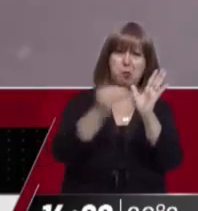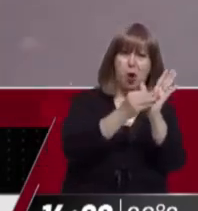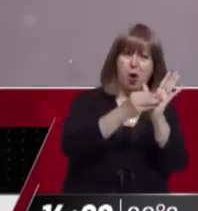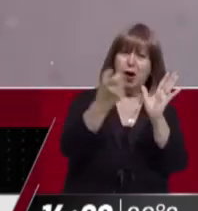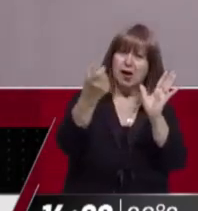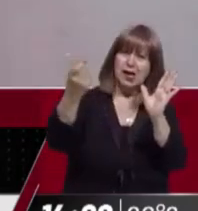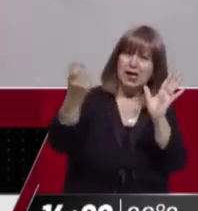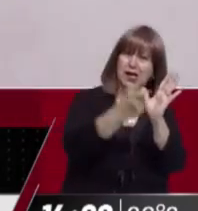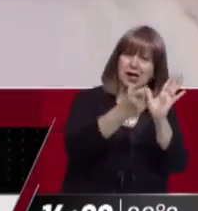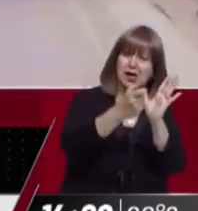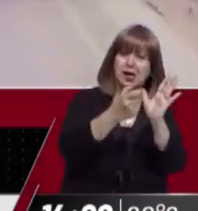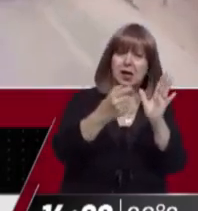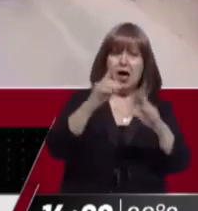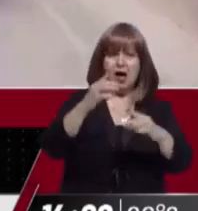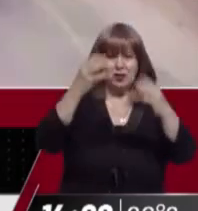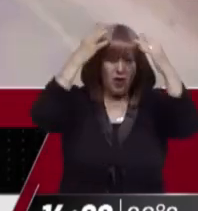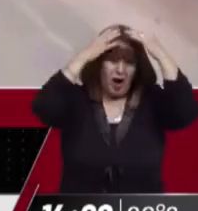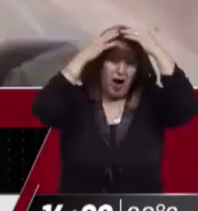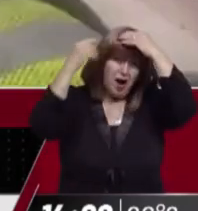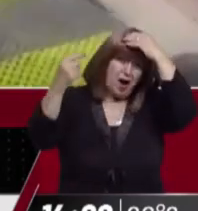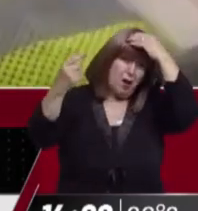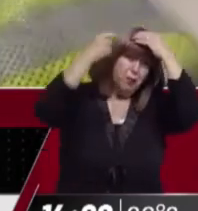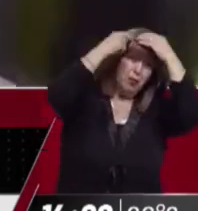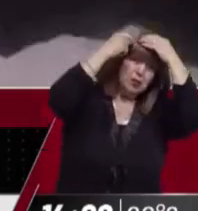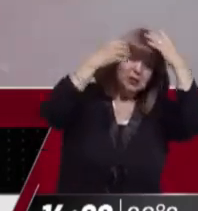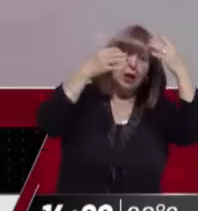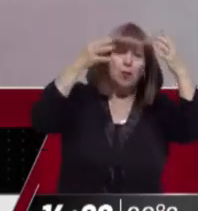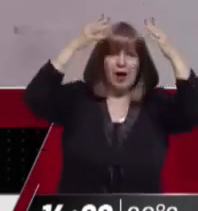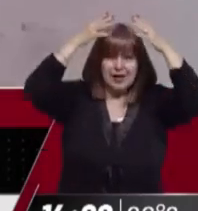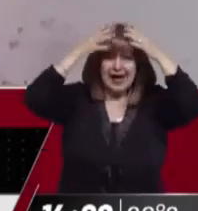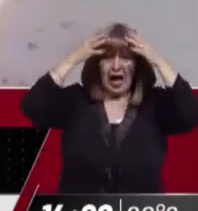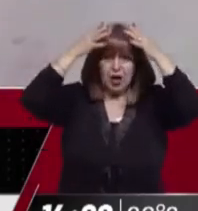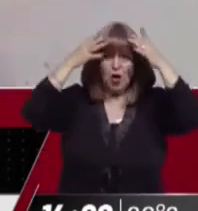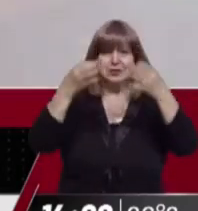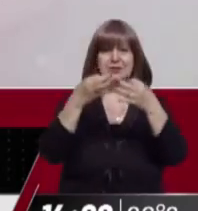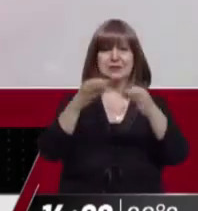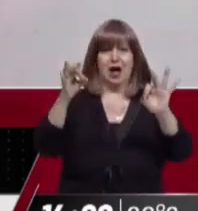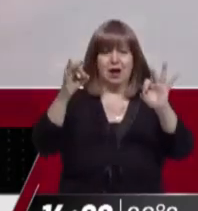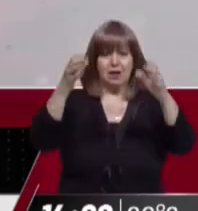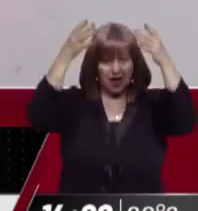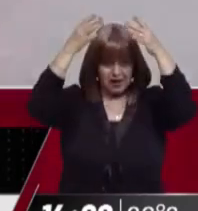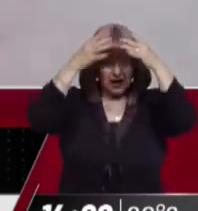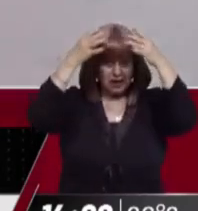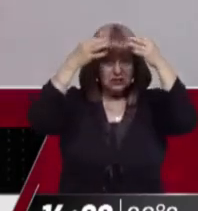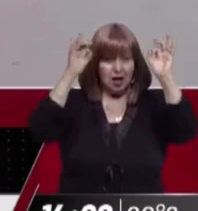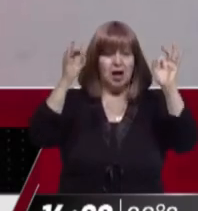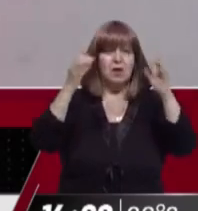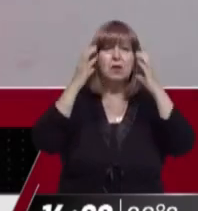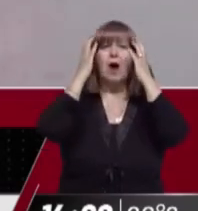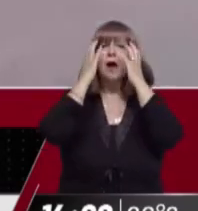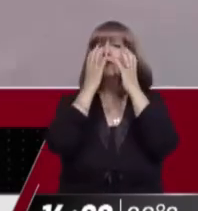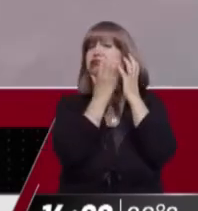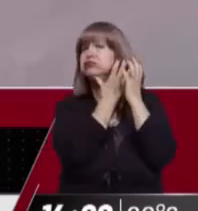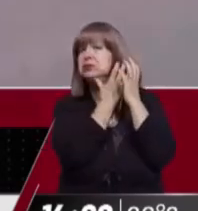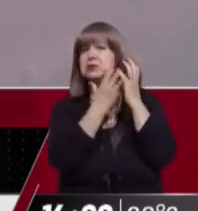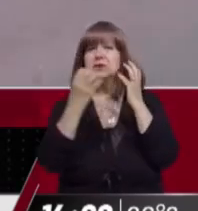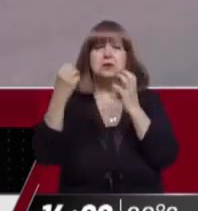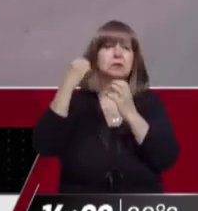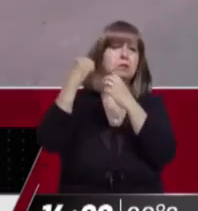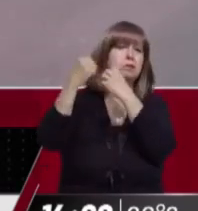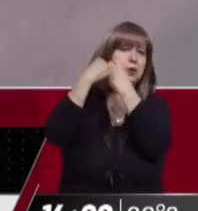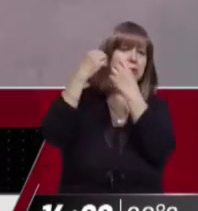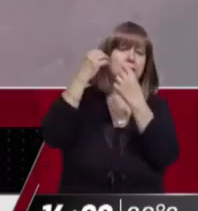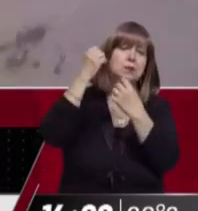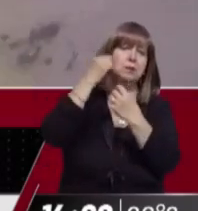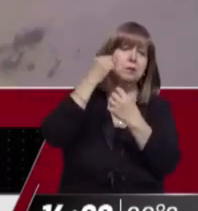varias de las piedras pegaron en la cabeza de los chicos, a Dios gracias con los cascos colocados, ¿no? Con los elementos de protección personal colocados como